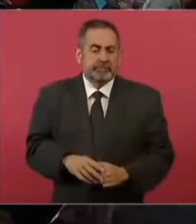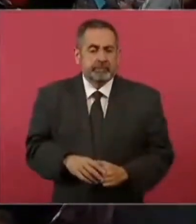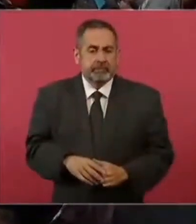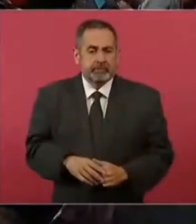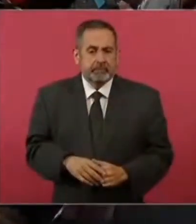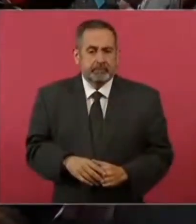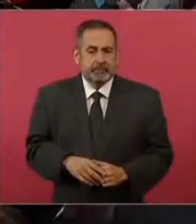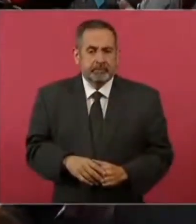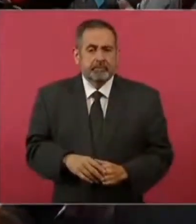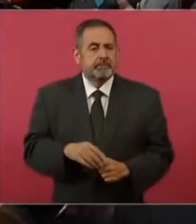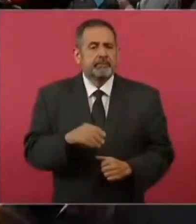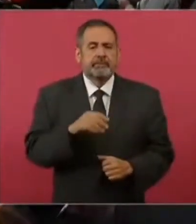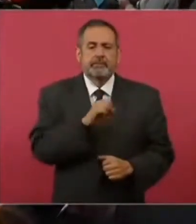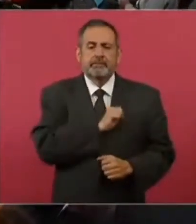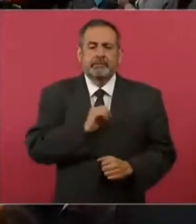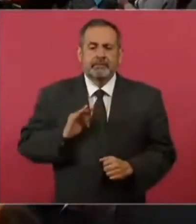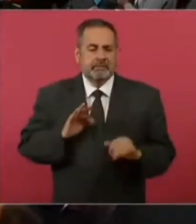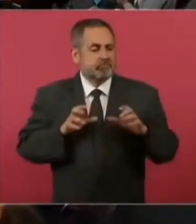un staff,